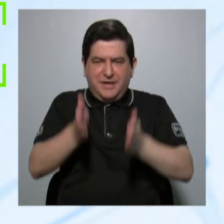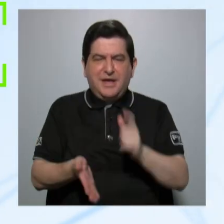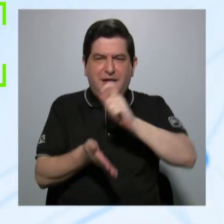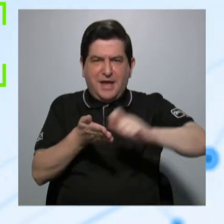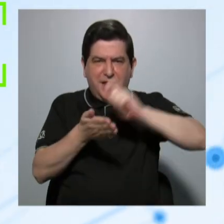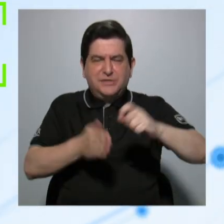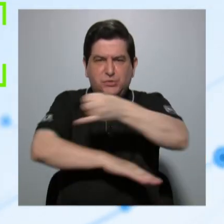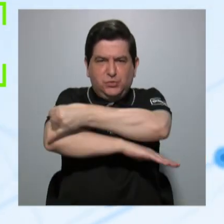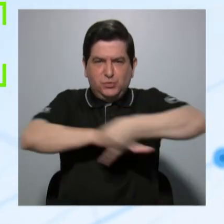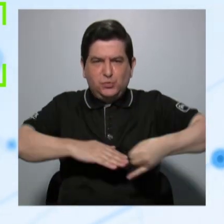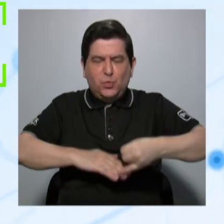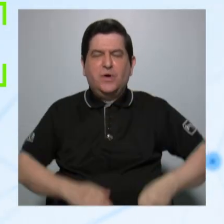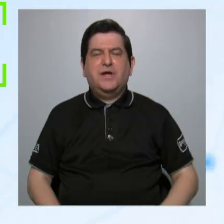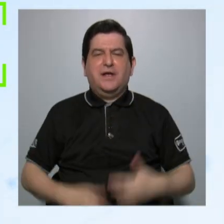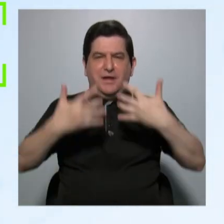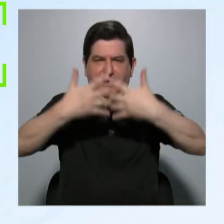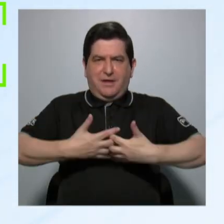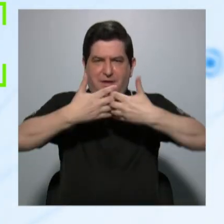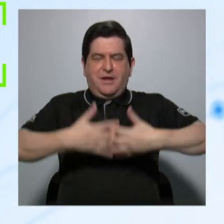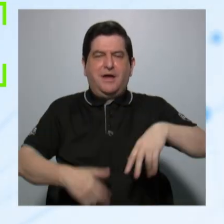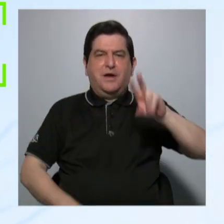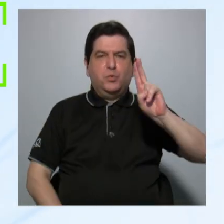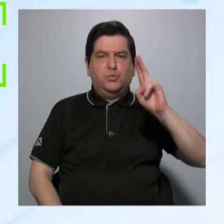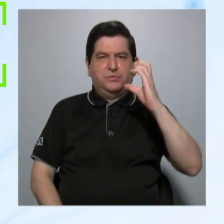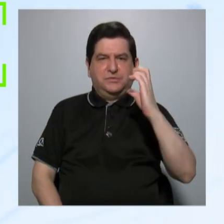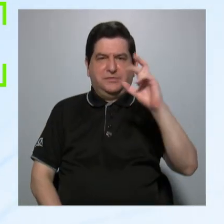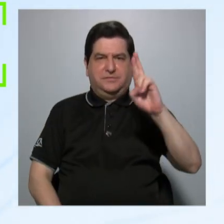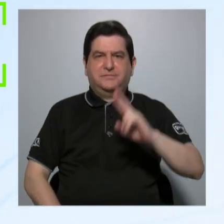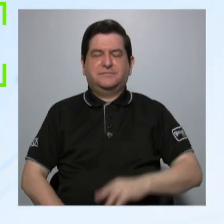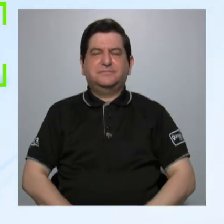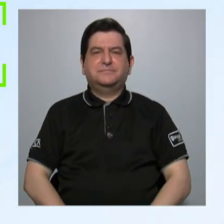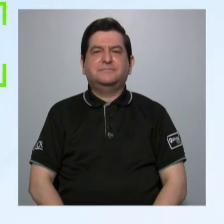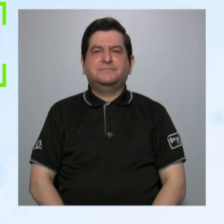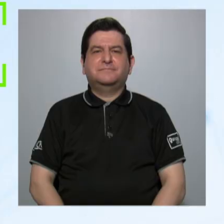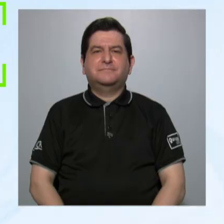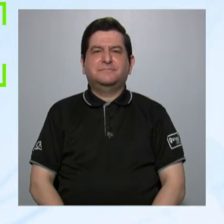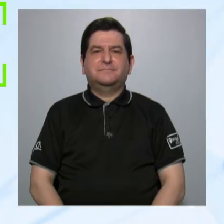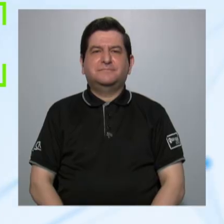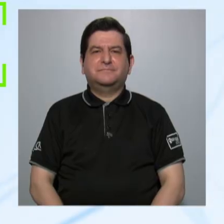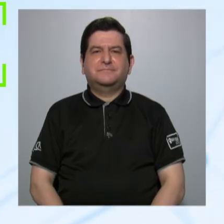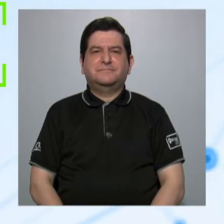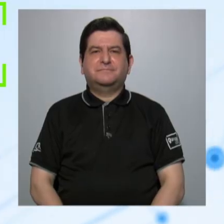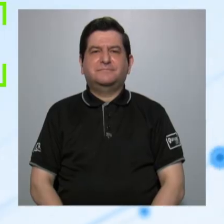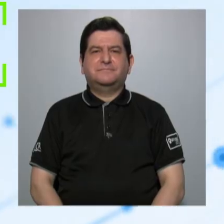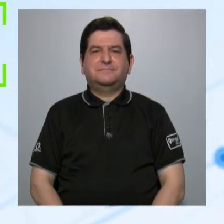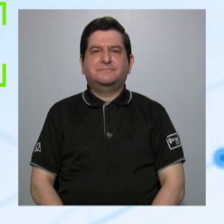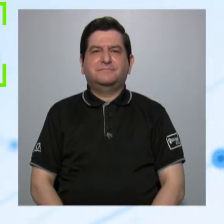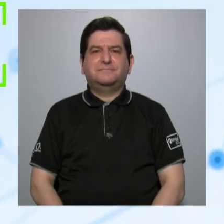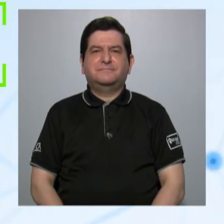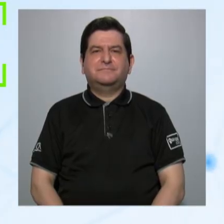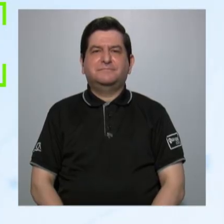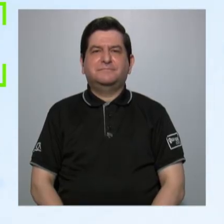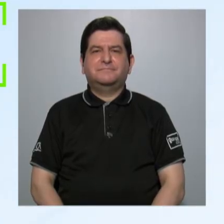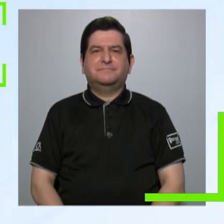e investigador de la Escuela de Ingeniería Industrial de la Universidad de Costa Rica.